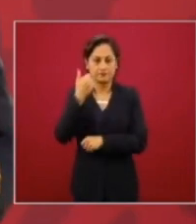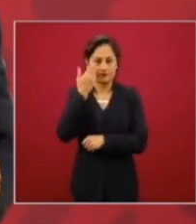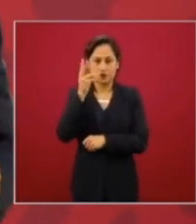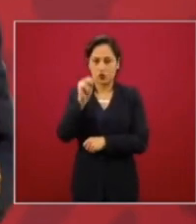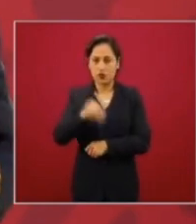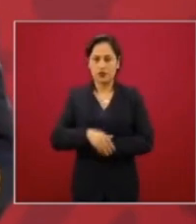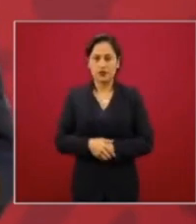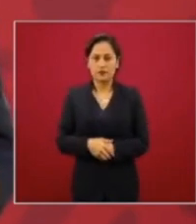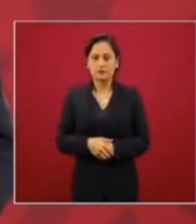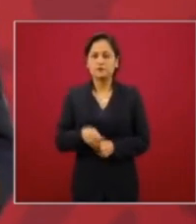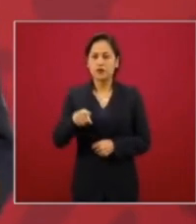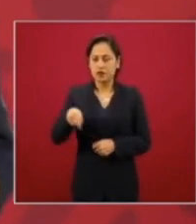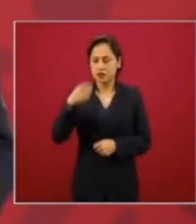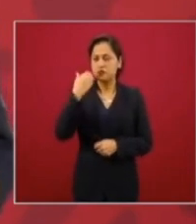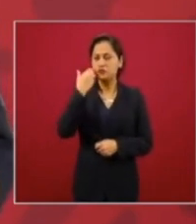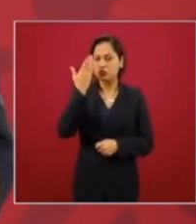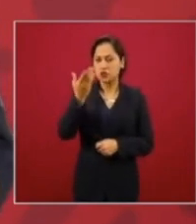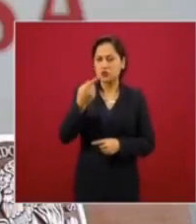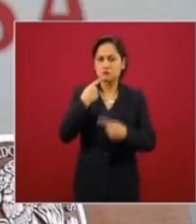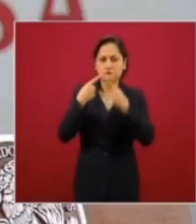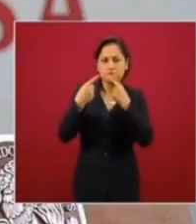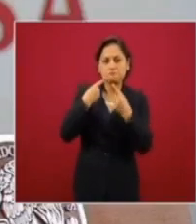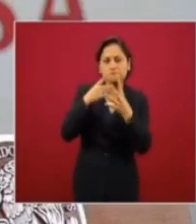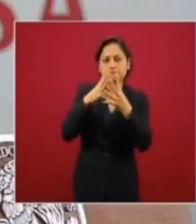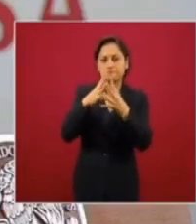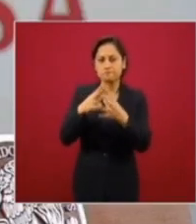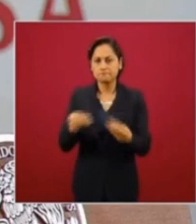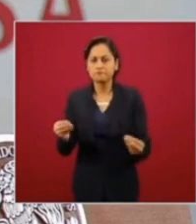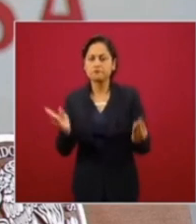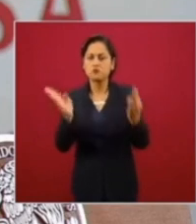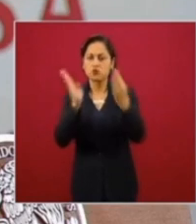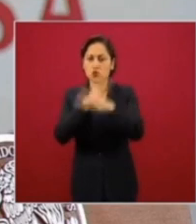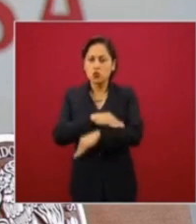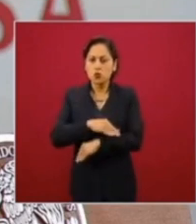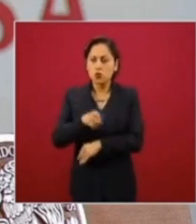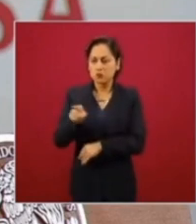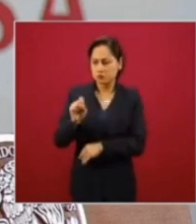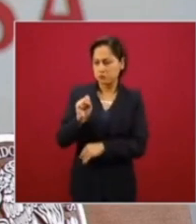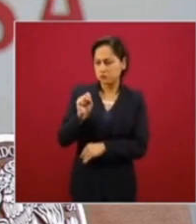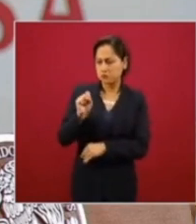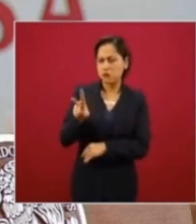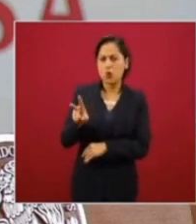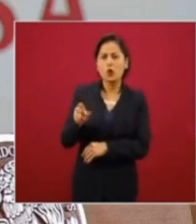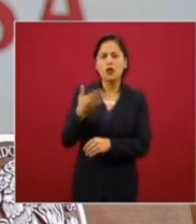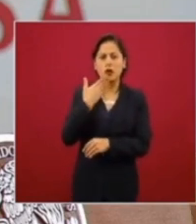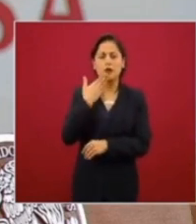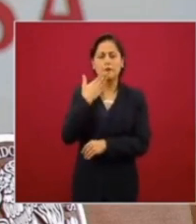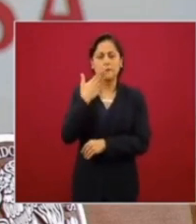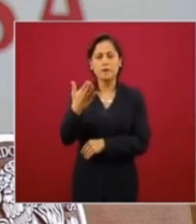quieren arreglo, y eso lo celebro y